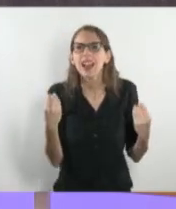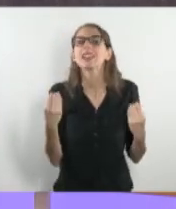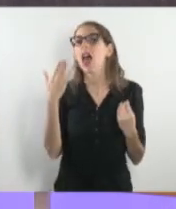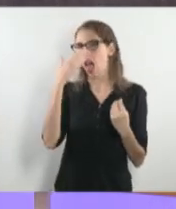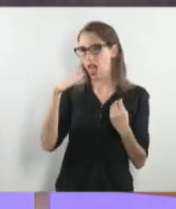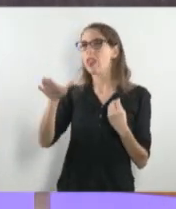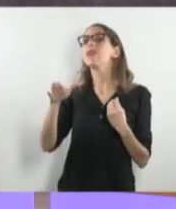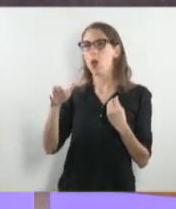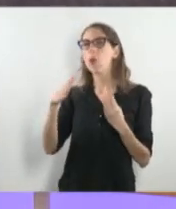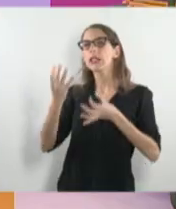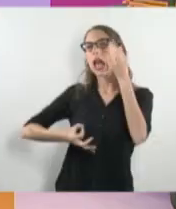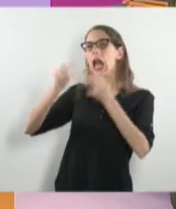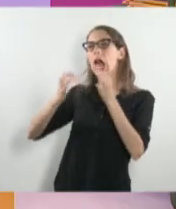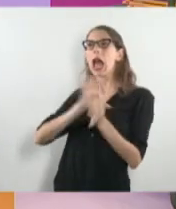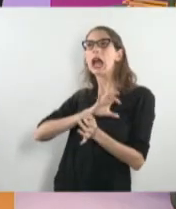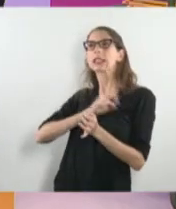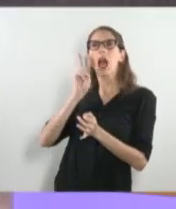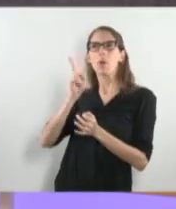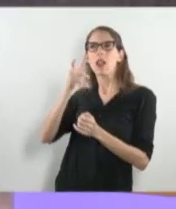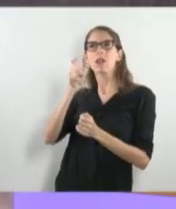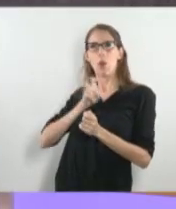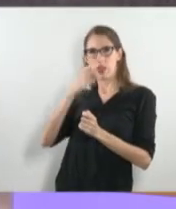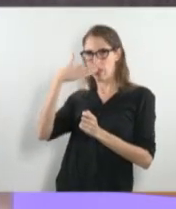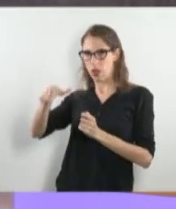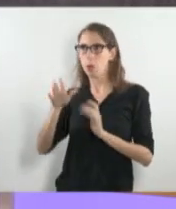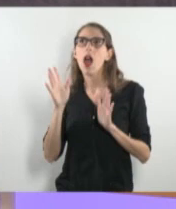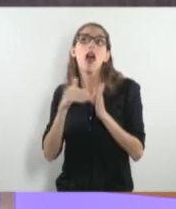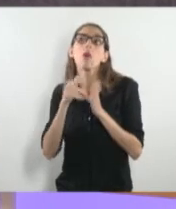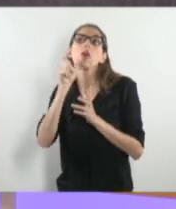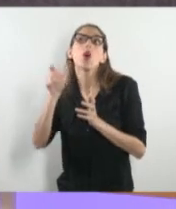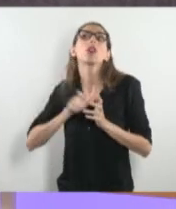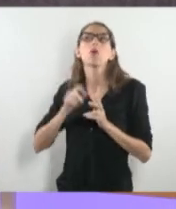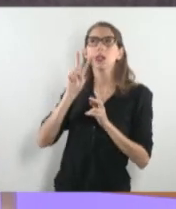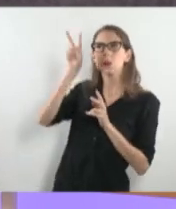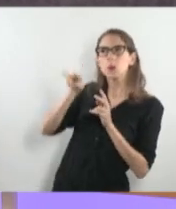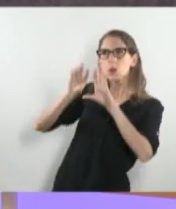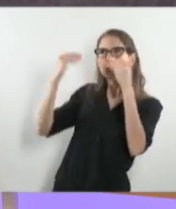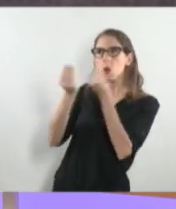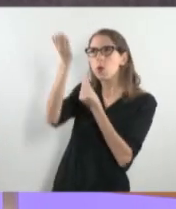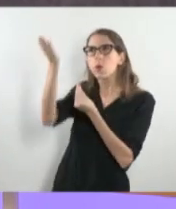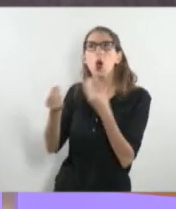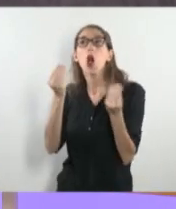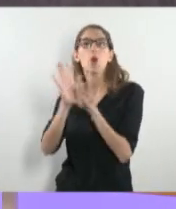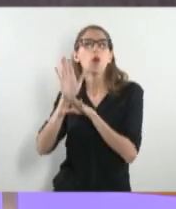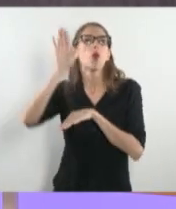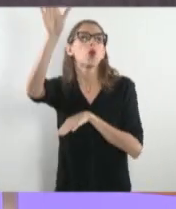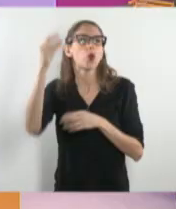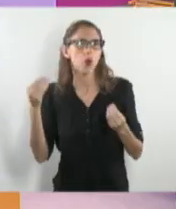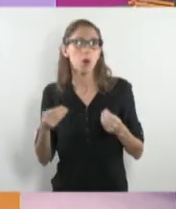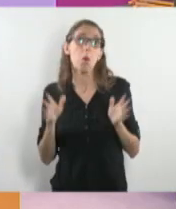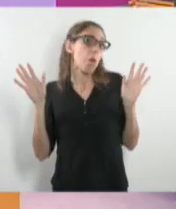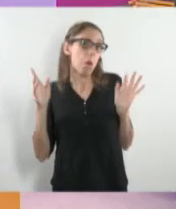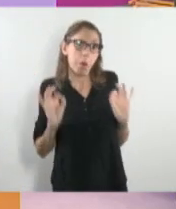test psicológico. Depende de la respuesta que des, habla de vos y habla de tu futuro, en realidad. Sí, listo.